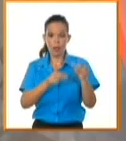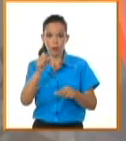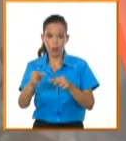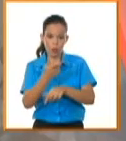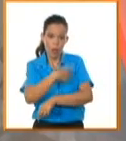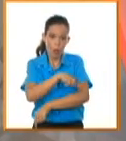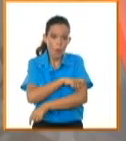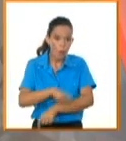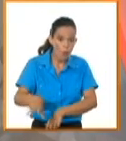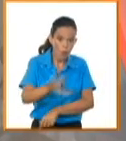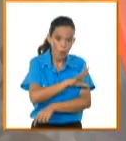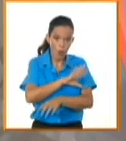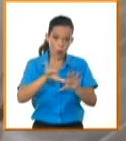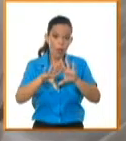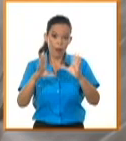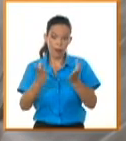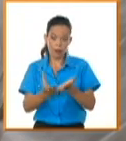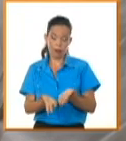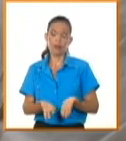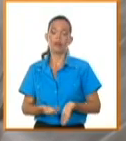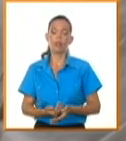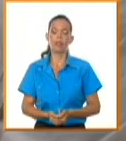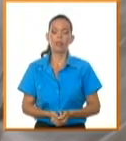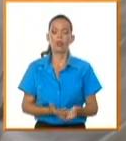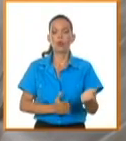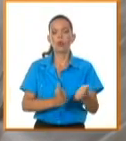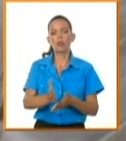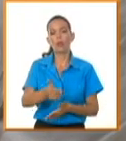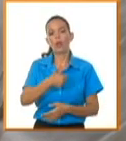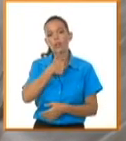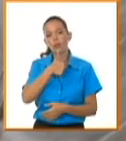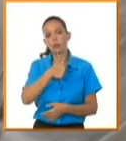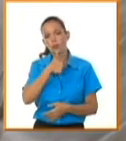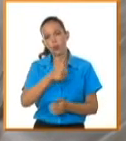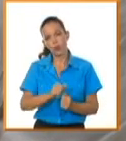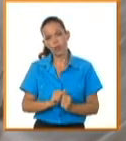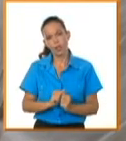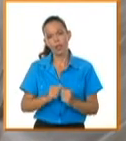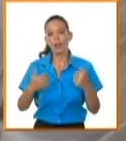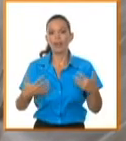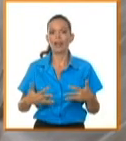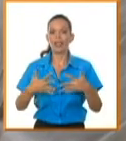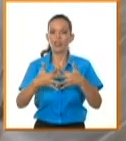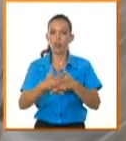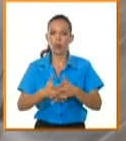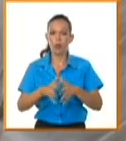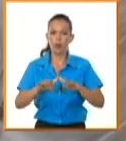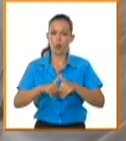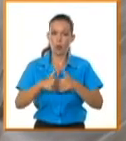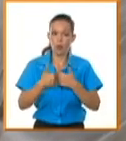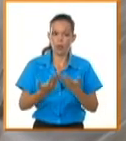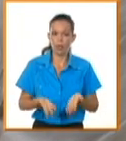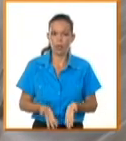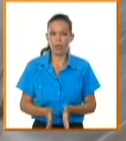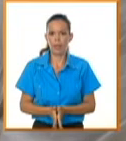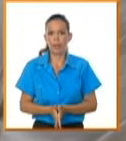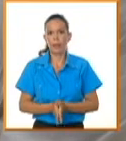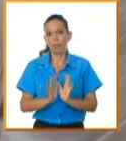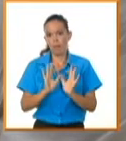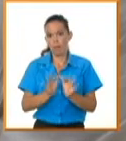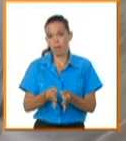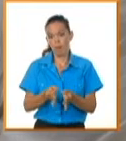en general el pueblo cubano temas Por supuesto que tienen que ver con los conceptos con los que se ha estado operando